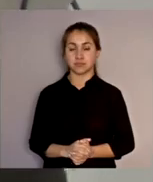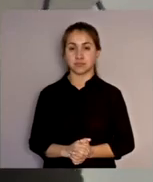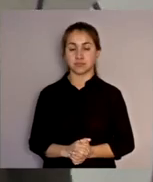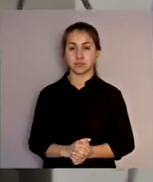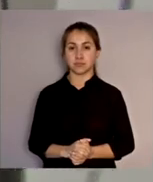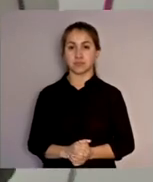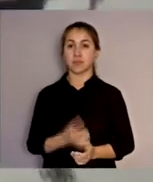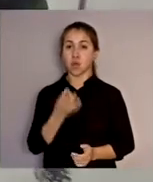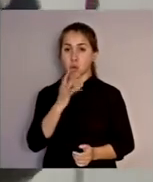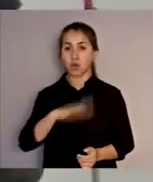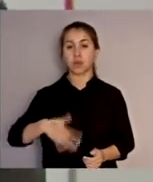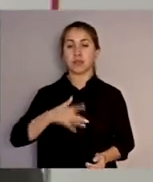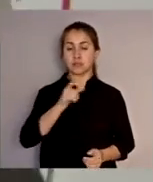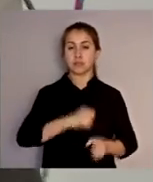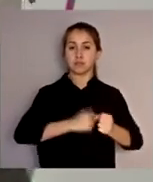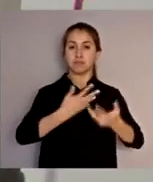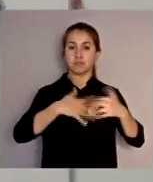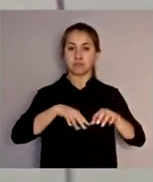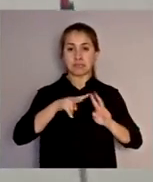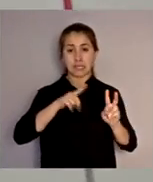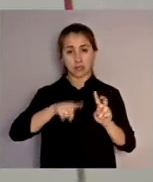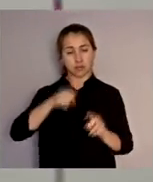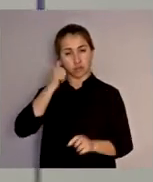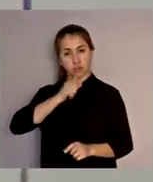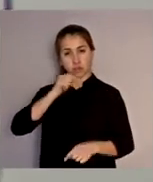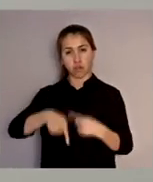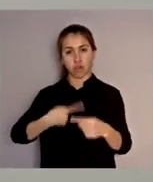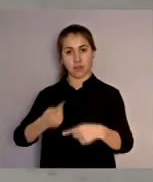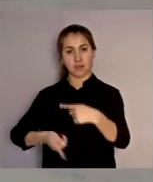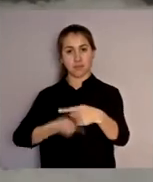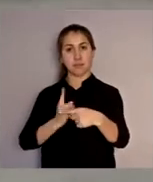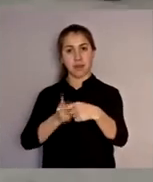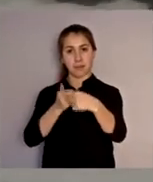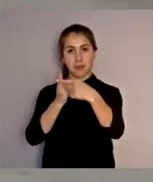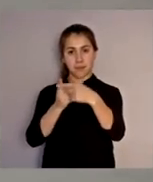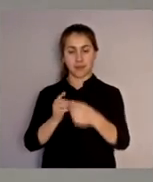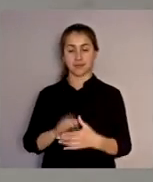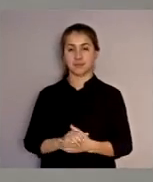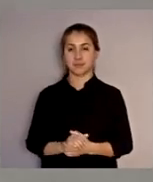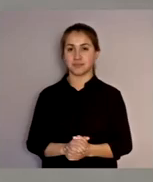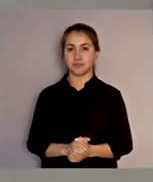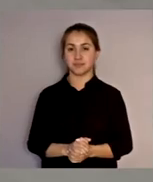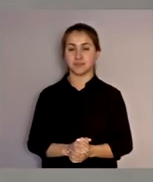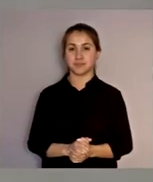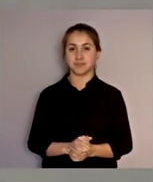Lo único que quiero es ser empresaria para hacer esto todos los días y más.